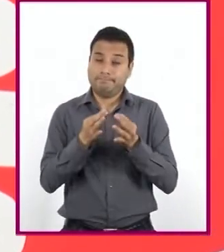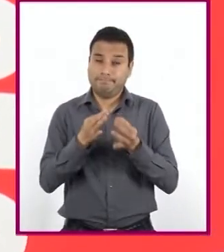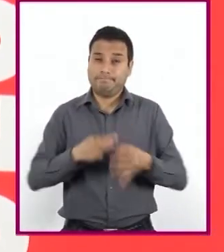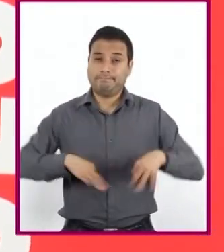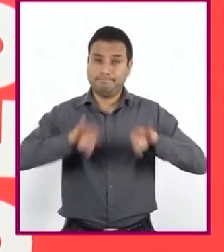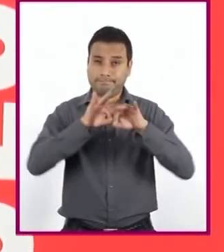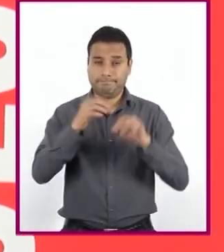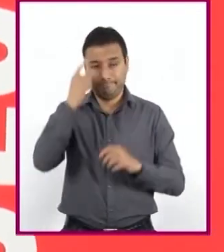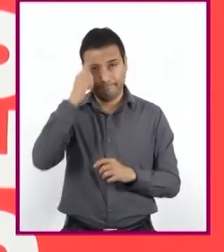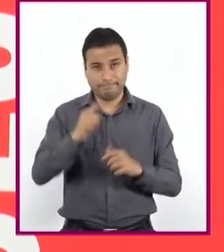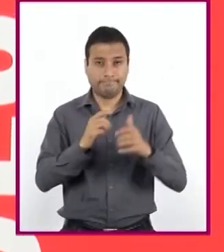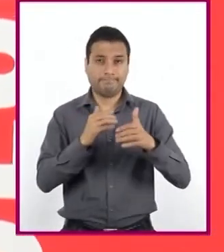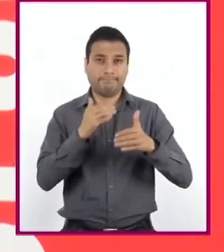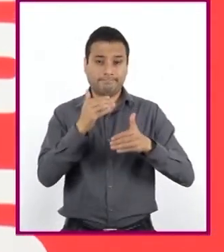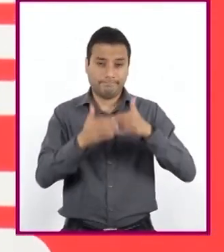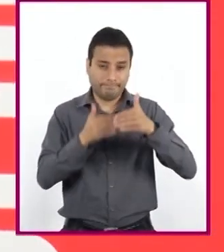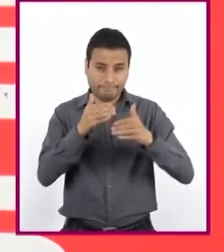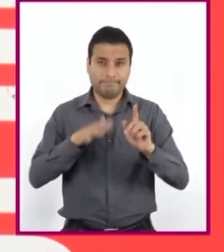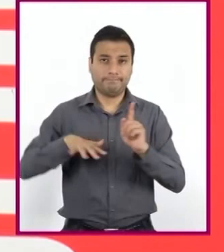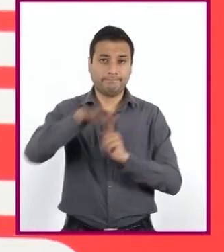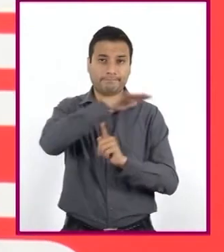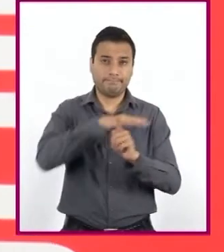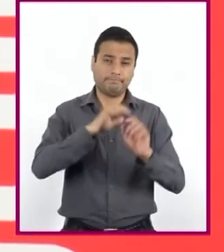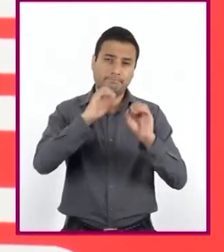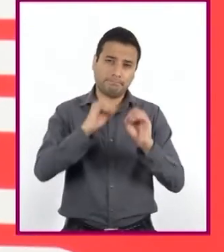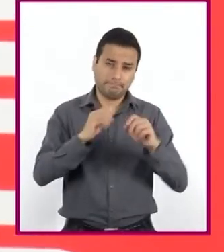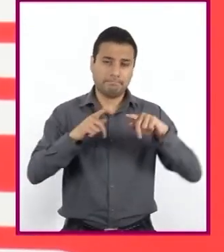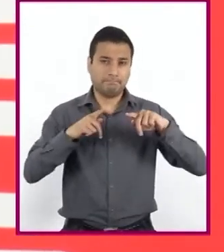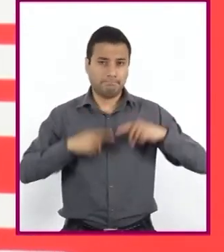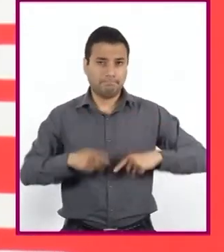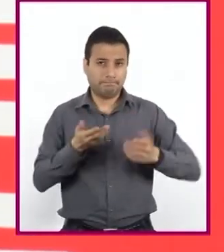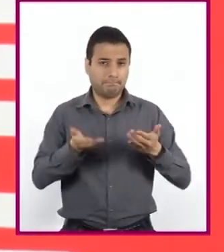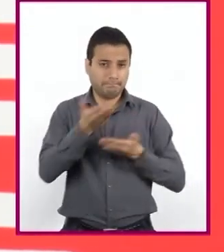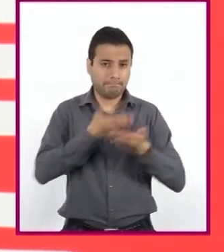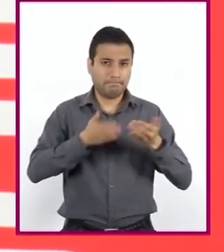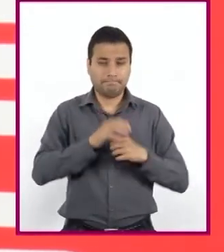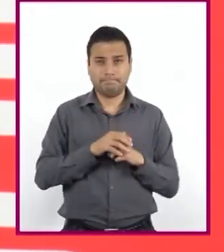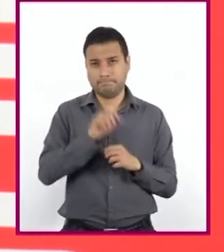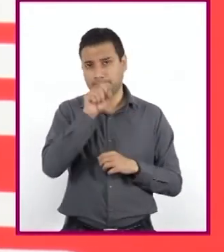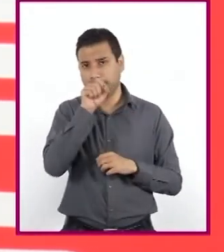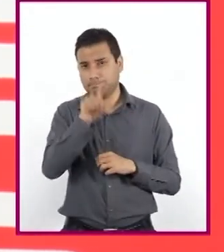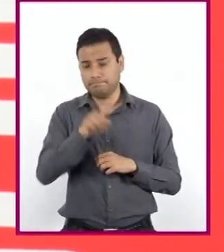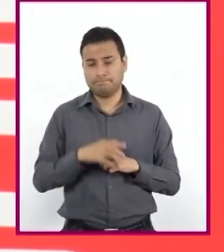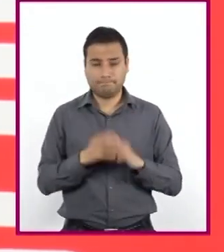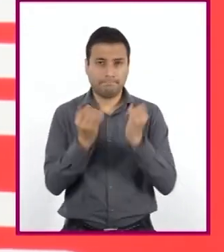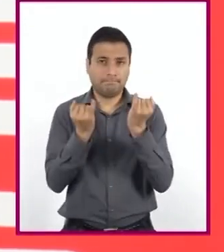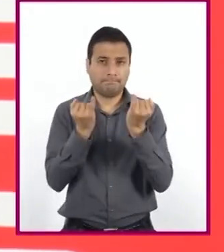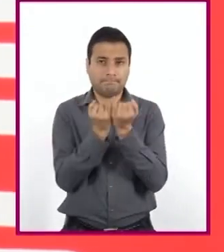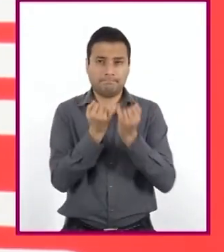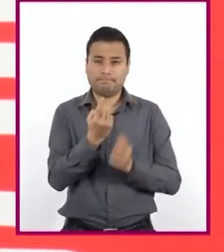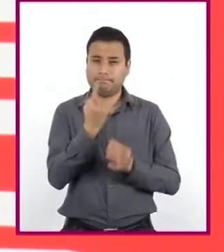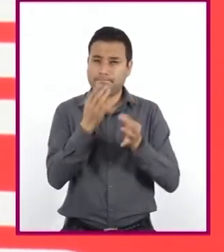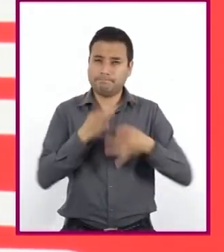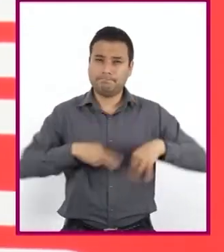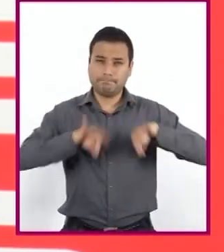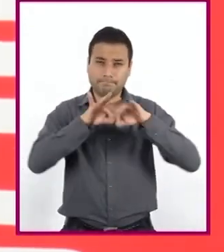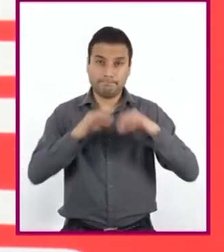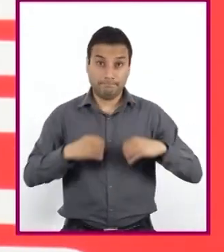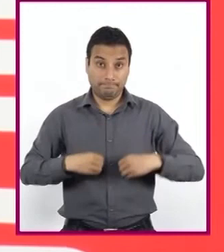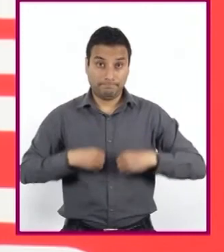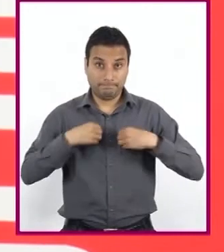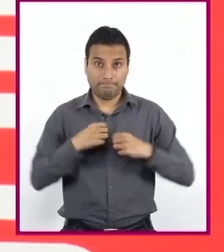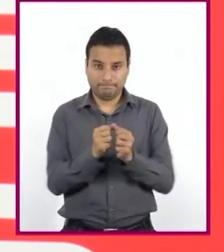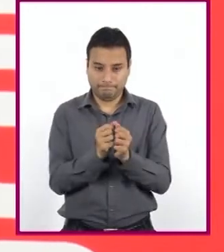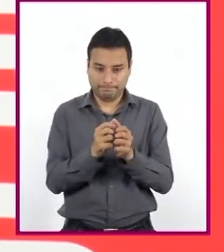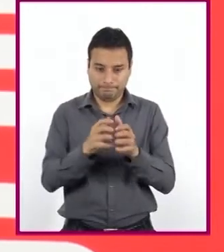los procesos, tanto ambientales como sociales, e indispensable para el surgimiento y desarrollo de la vida.